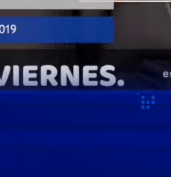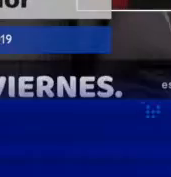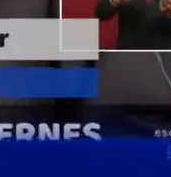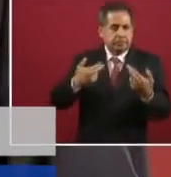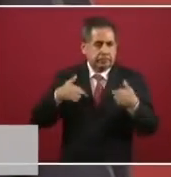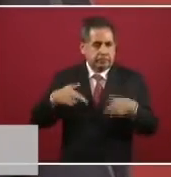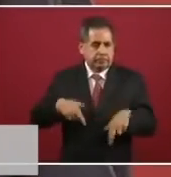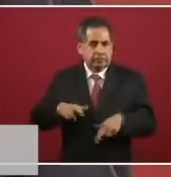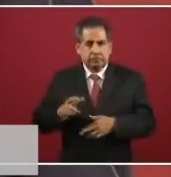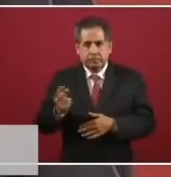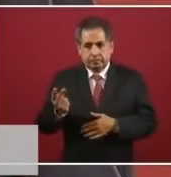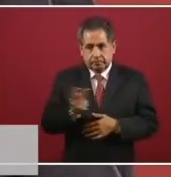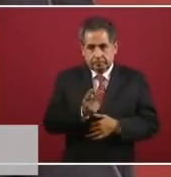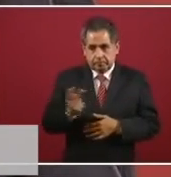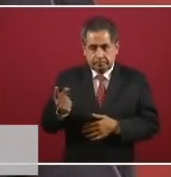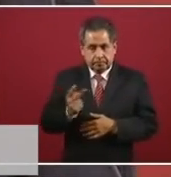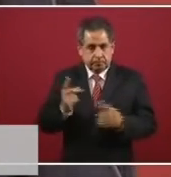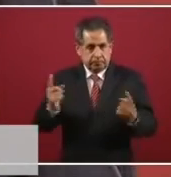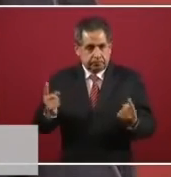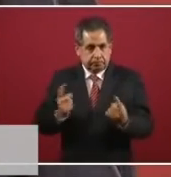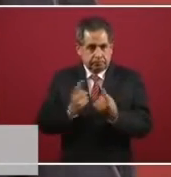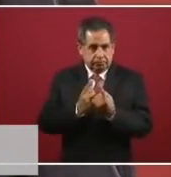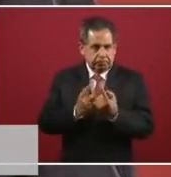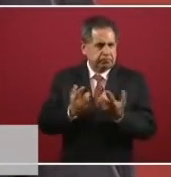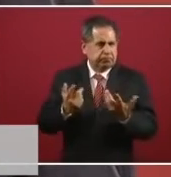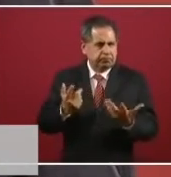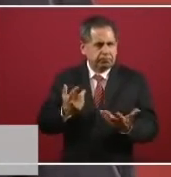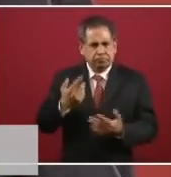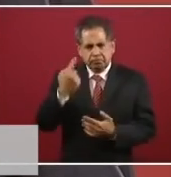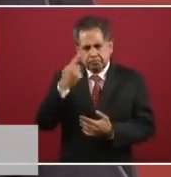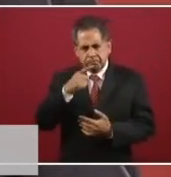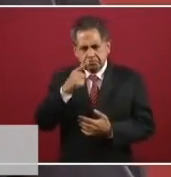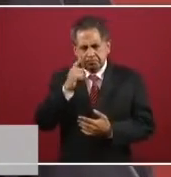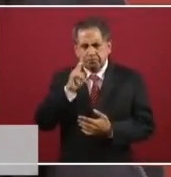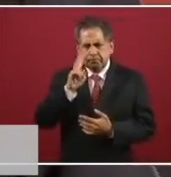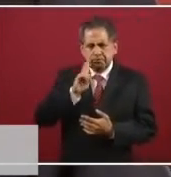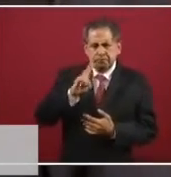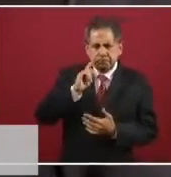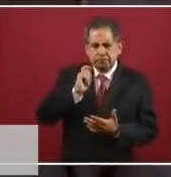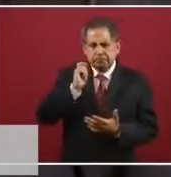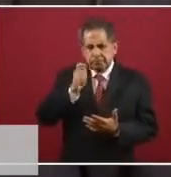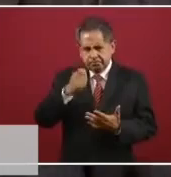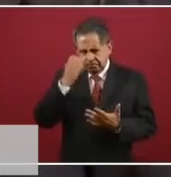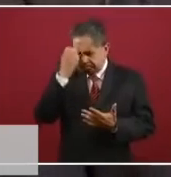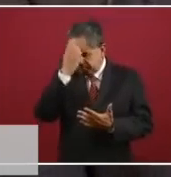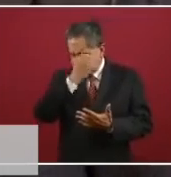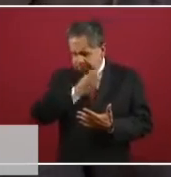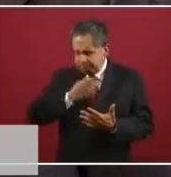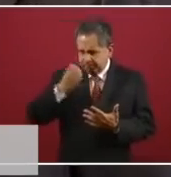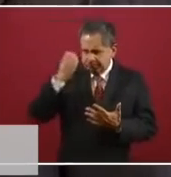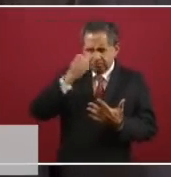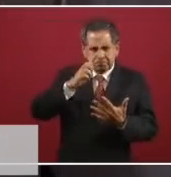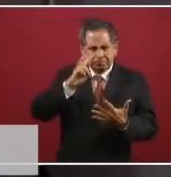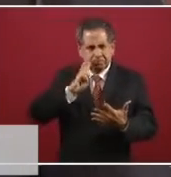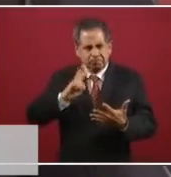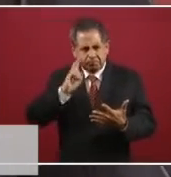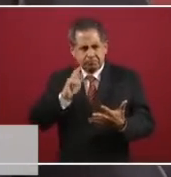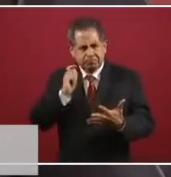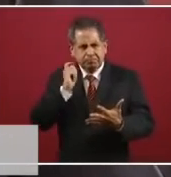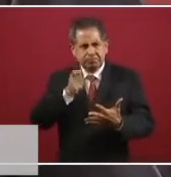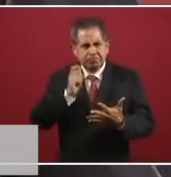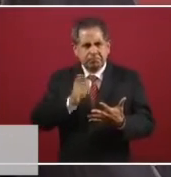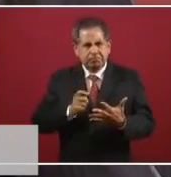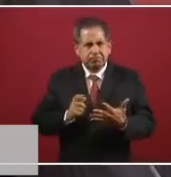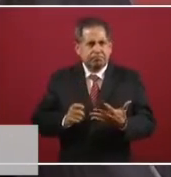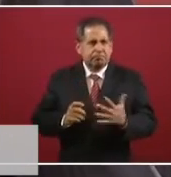de México. El día de hoy el presidente informa sobre la reunión entre los representantes del gobierno de Estados Unidos y México con el